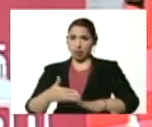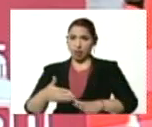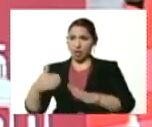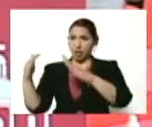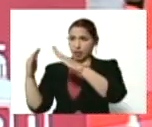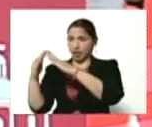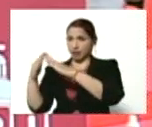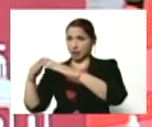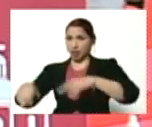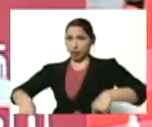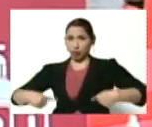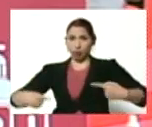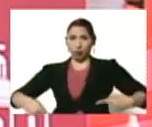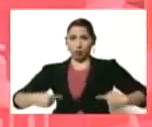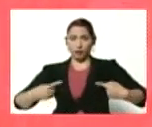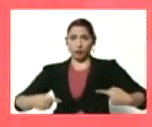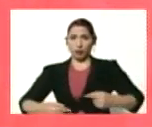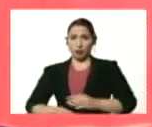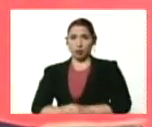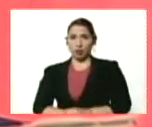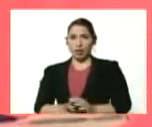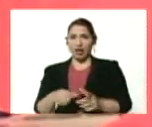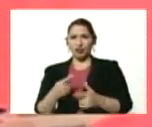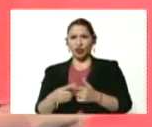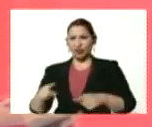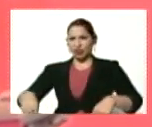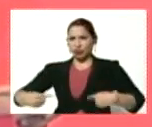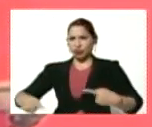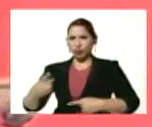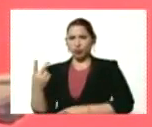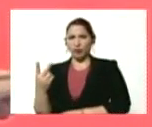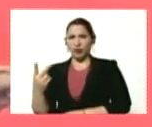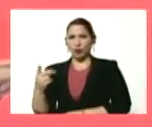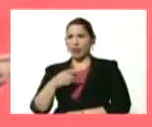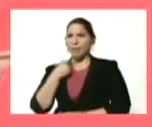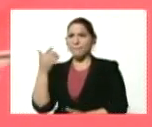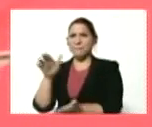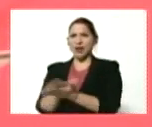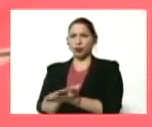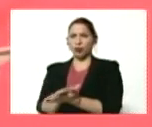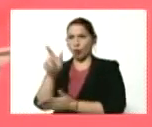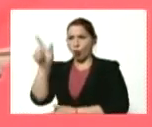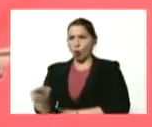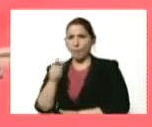Doble Rueda, se lo dejaron a Doble Rueda y Doble Rueda lo picó, lo asesinó.